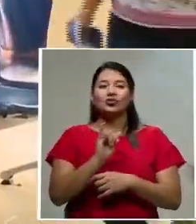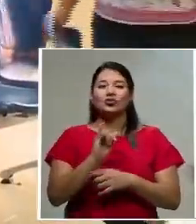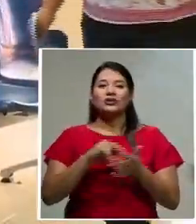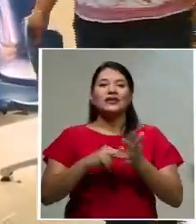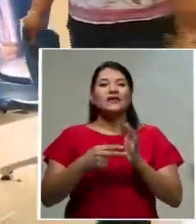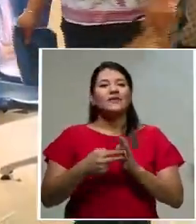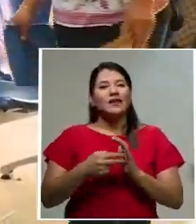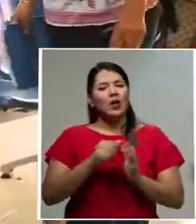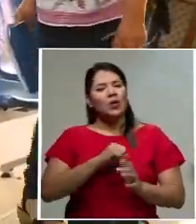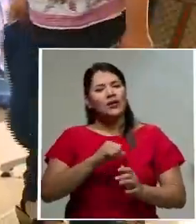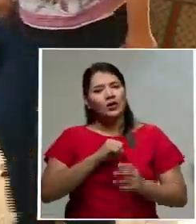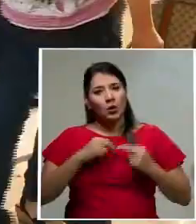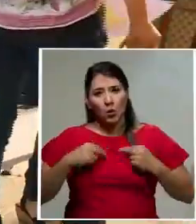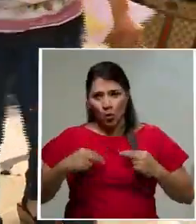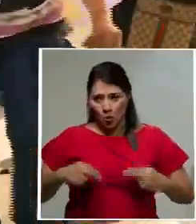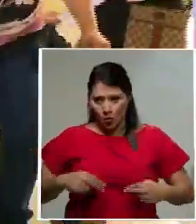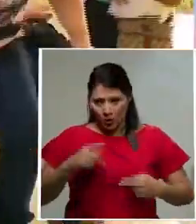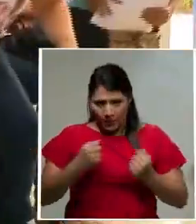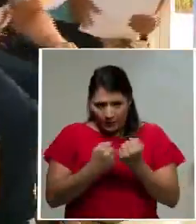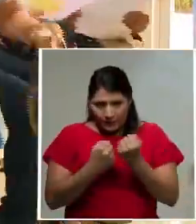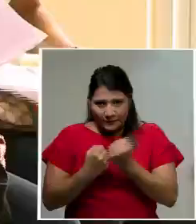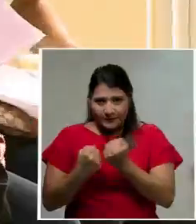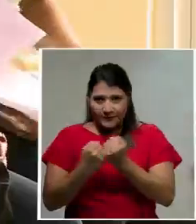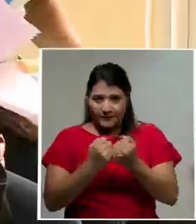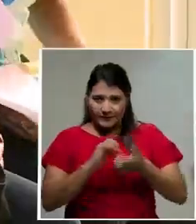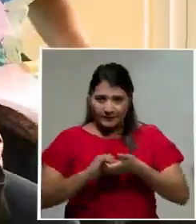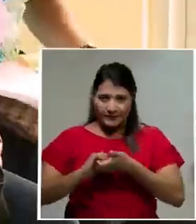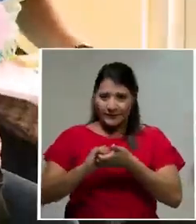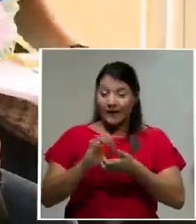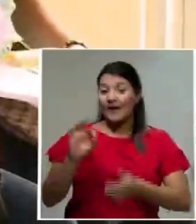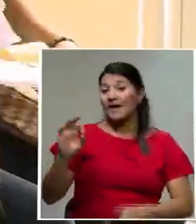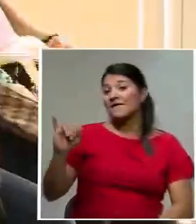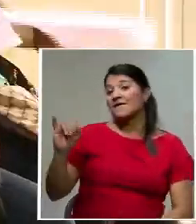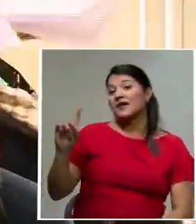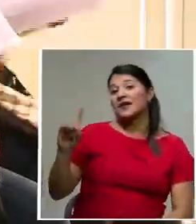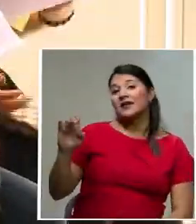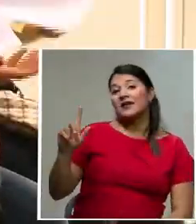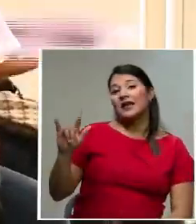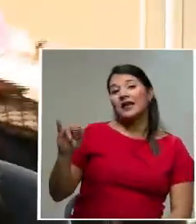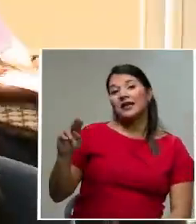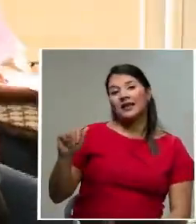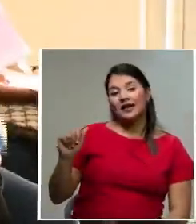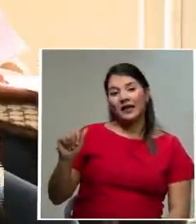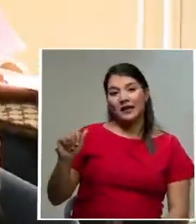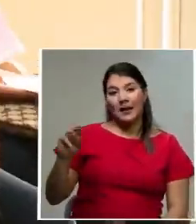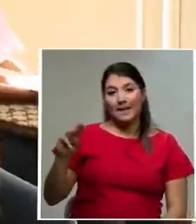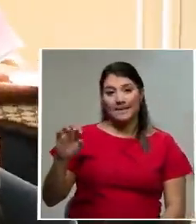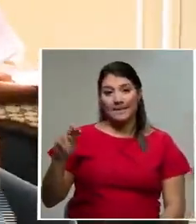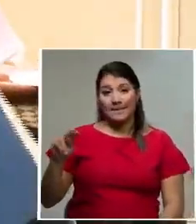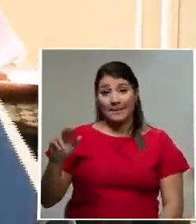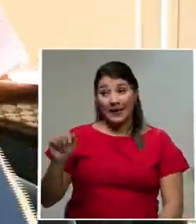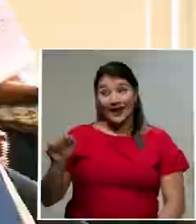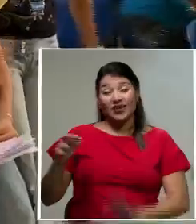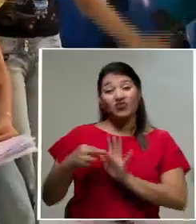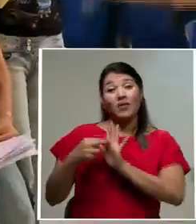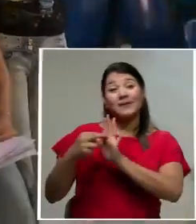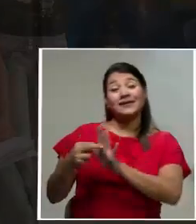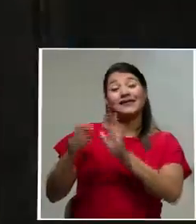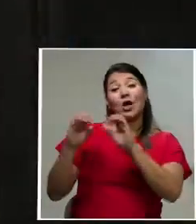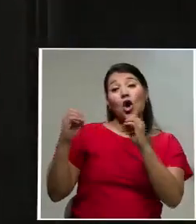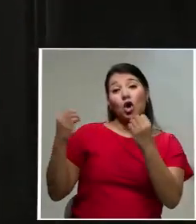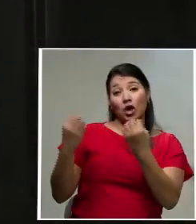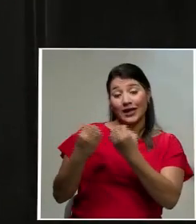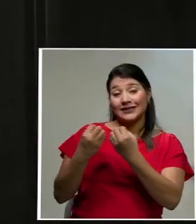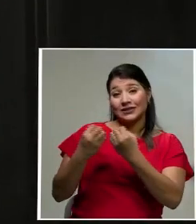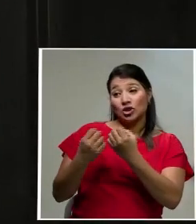Entonces, pues apoyarnos entre hermanos. Gracias. Doña Fidelina Mena, de esta asociación, esta ONG que brinda apoyo a